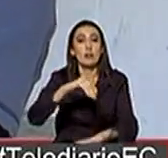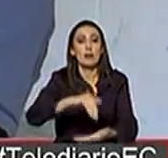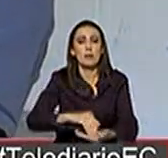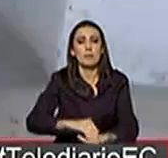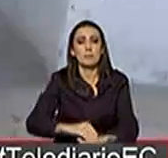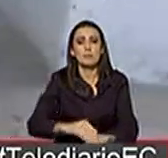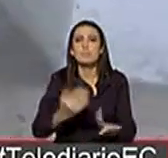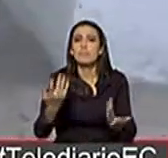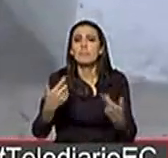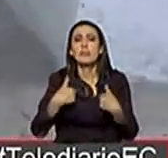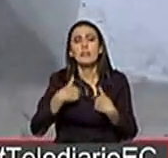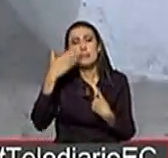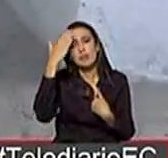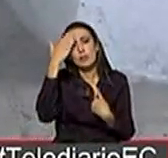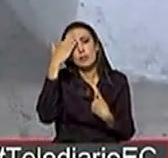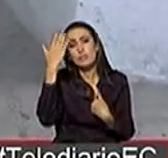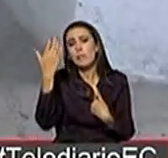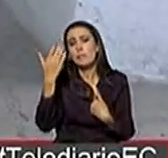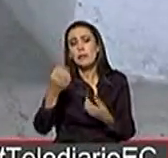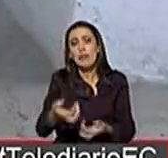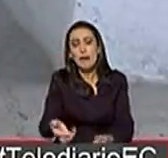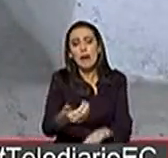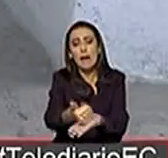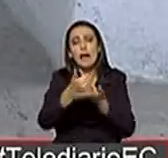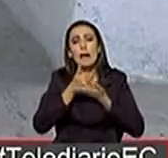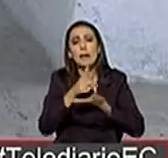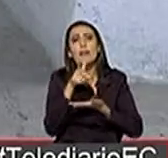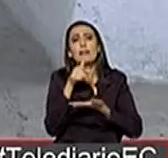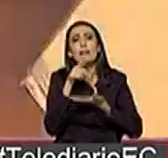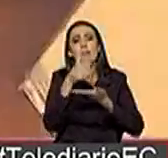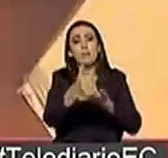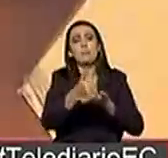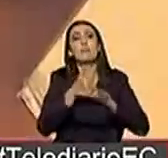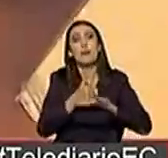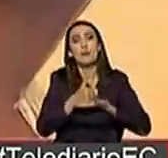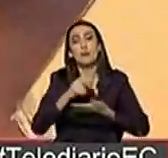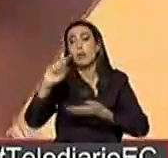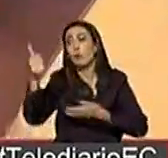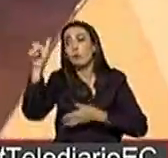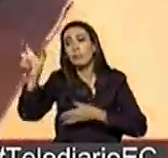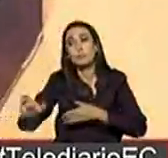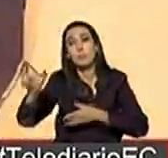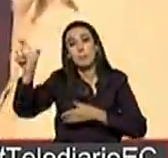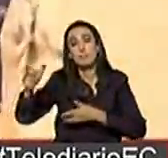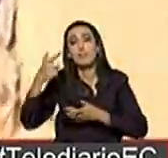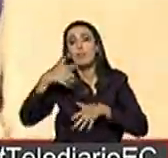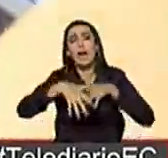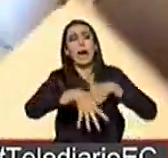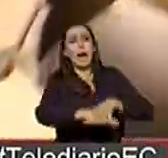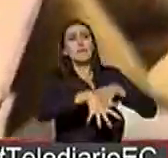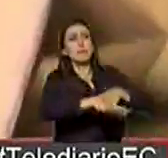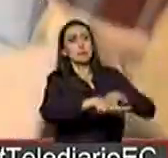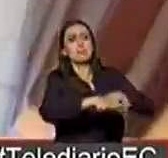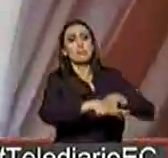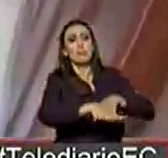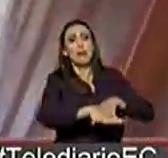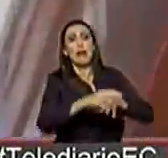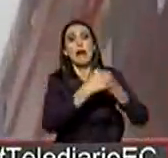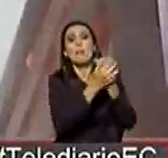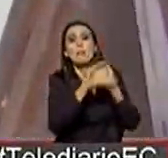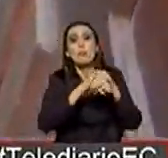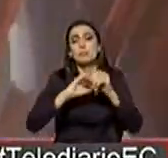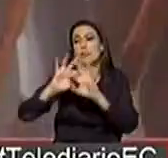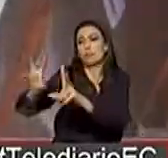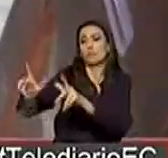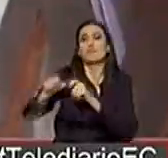preguntan quién responde por los daños causados por hordas de sujetos quienes so pretexto de estar en las manifestaciones robaron y